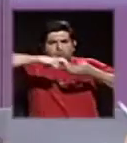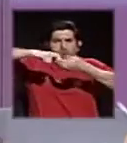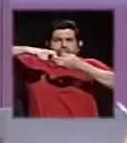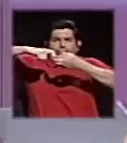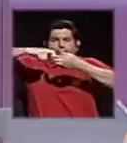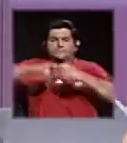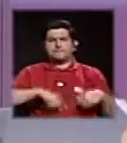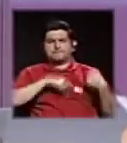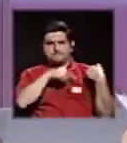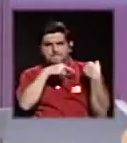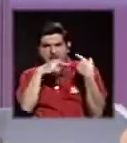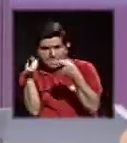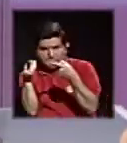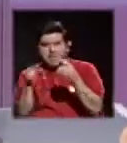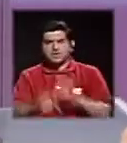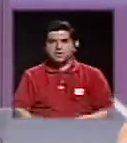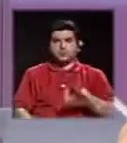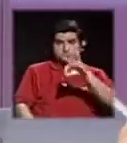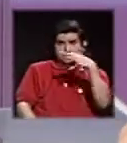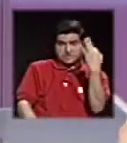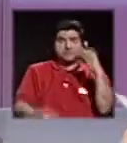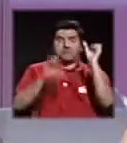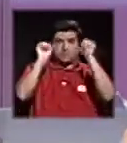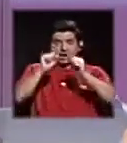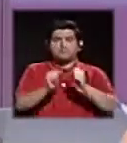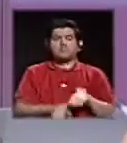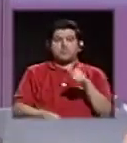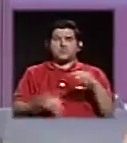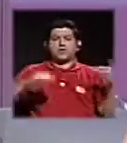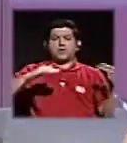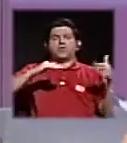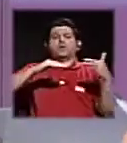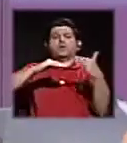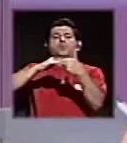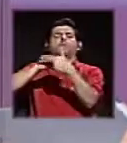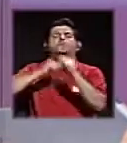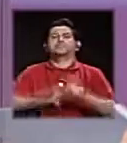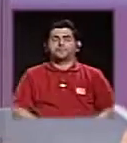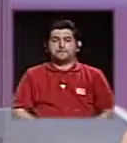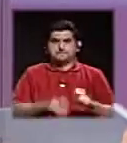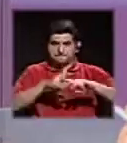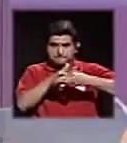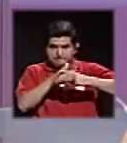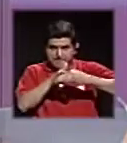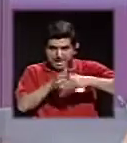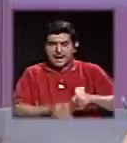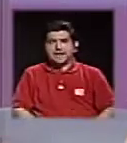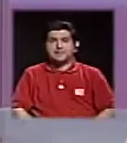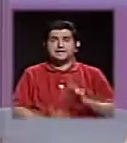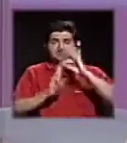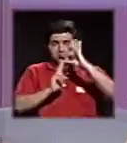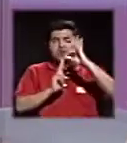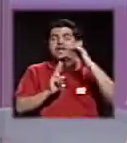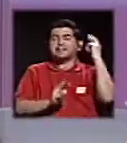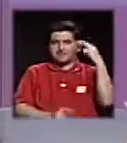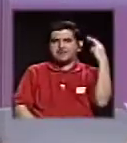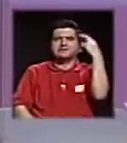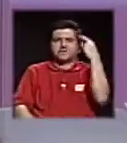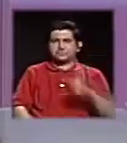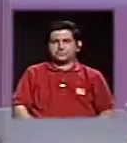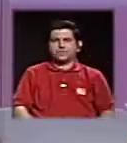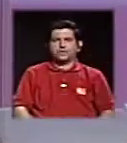engancha y loja la verdad para para que pueda atracar en el muelle el mecanismo de alternancia cumple ese papel entonces